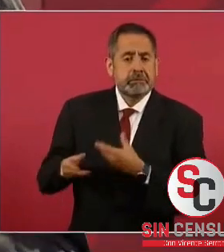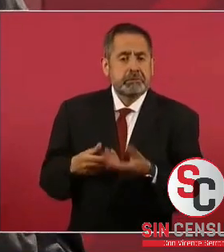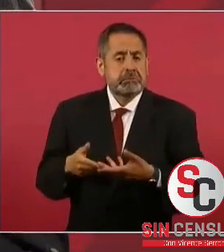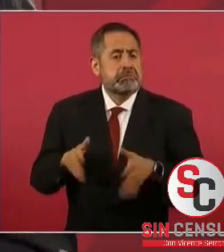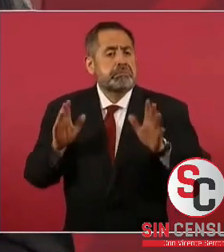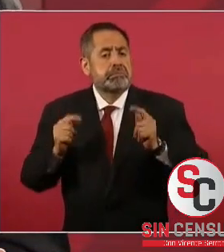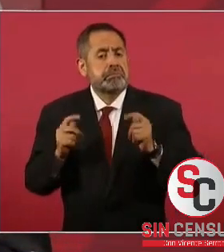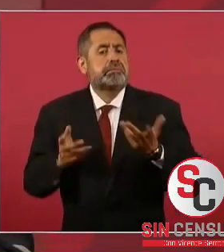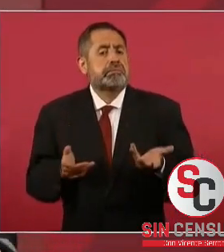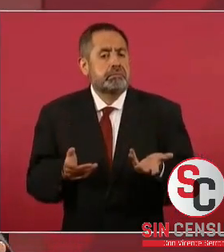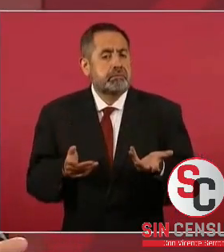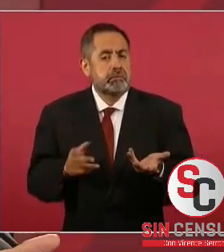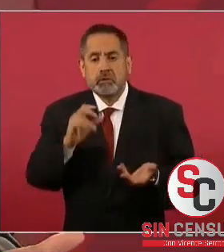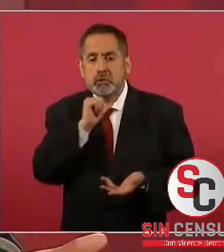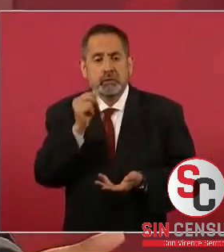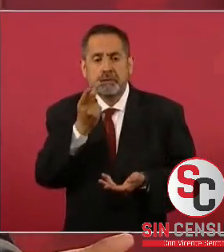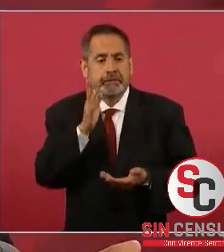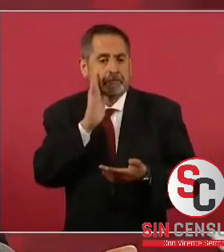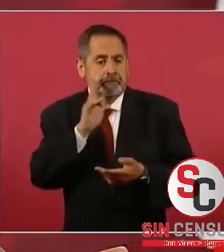Y a la hora